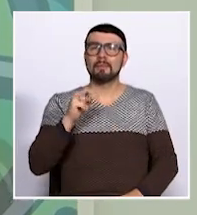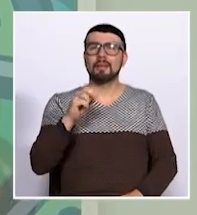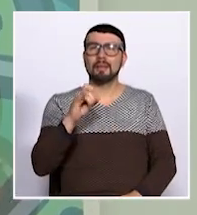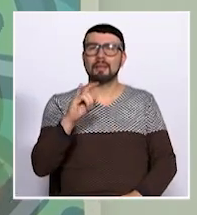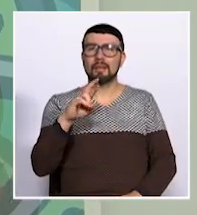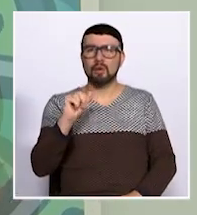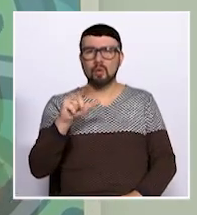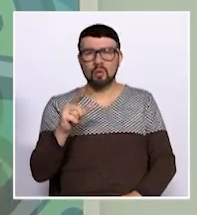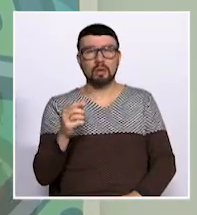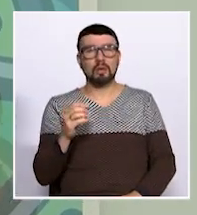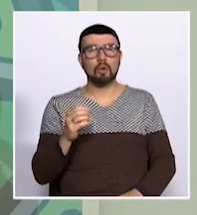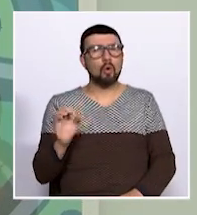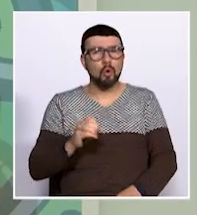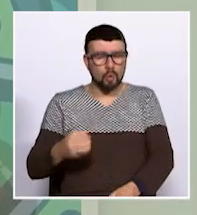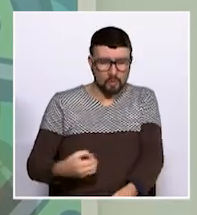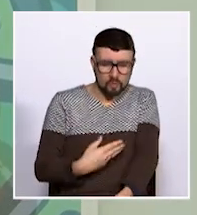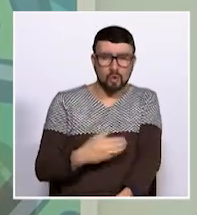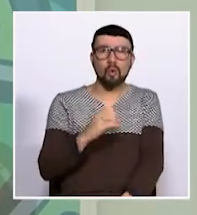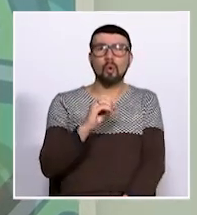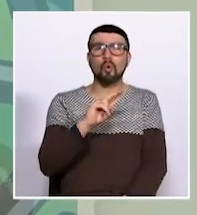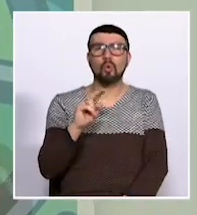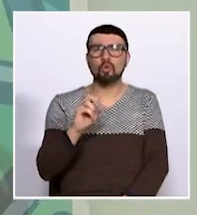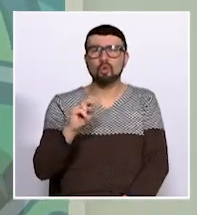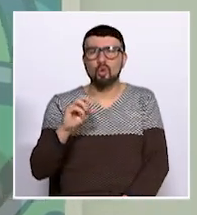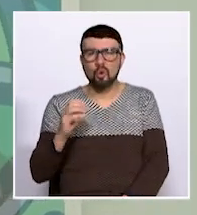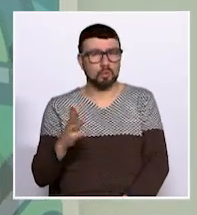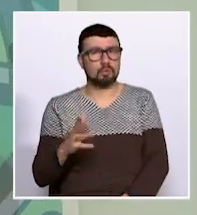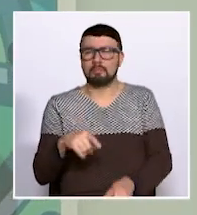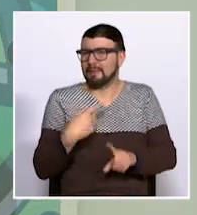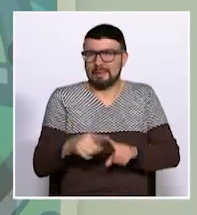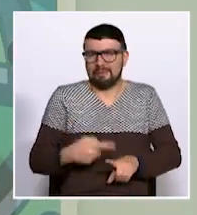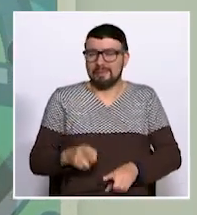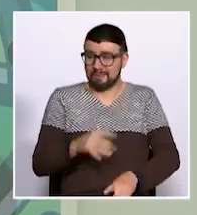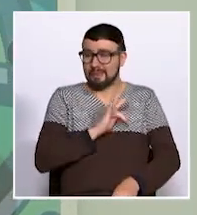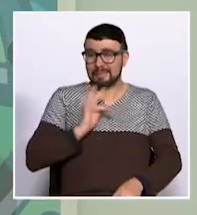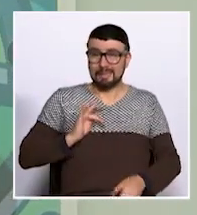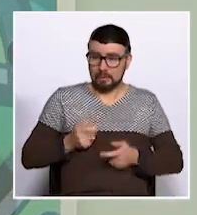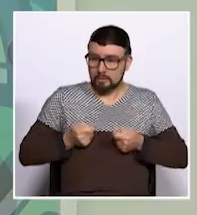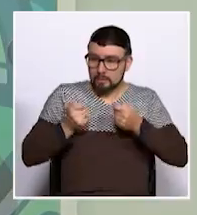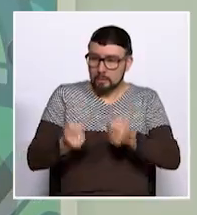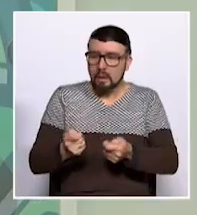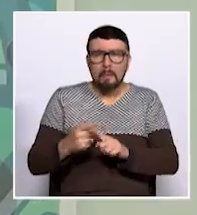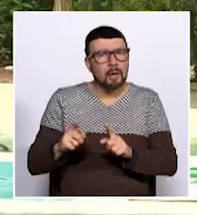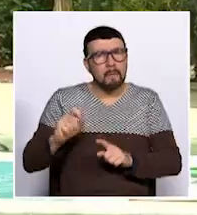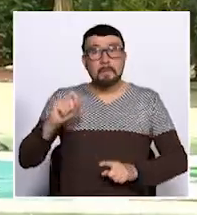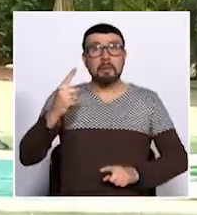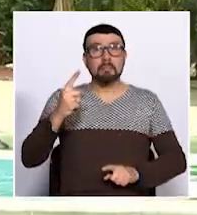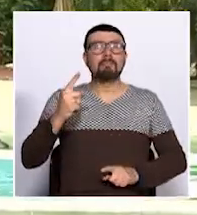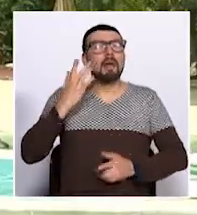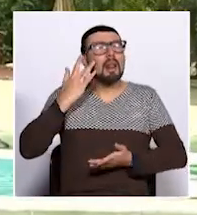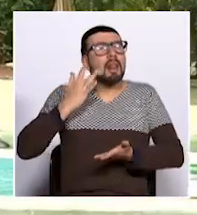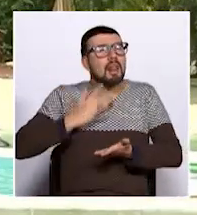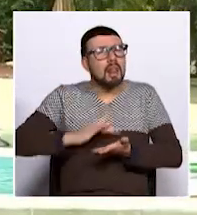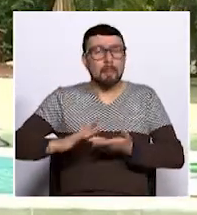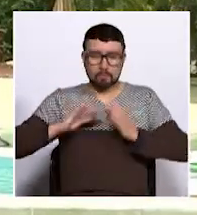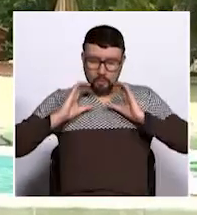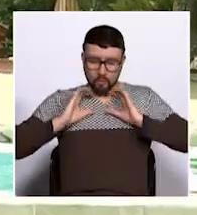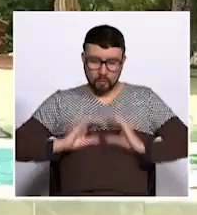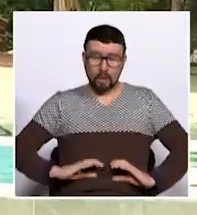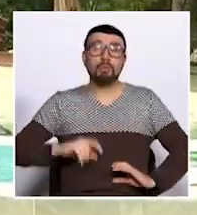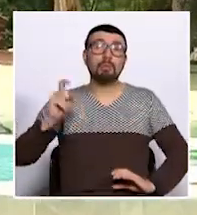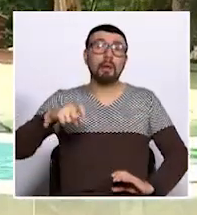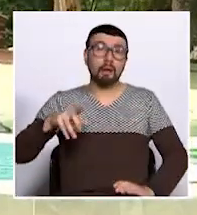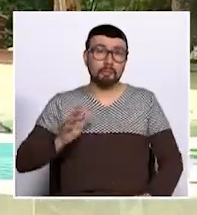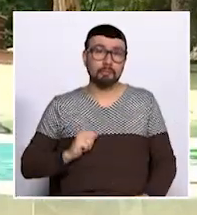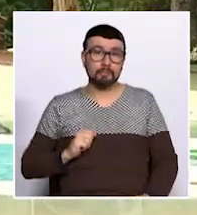ozono, con plasma rico en plaquetas, pero realmente lo que tenemos que hacer es un proceso de desintoxicación, y ese proceso de desintoxicación